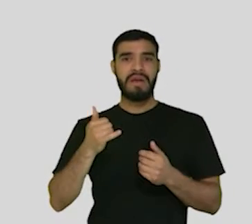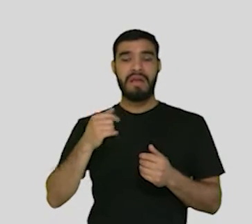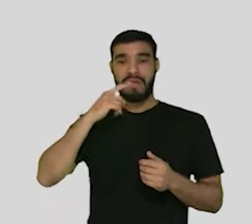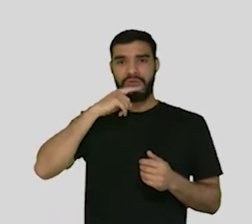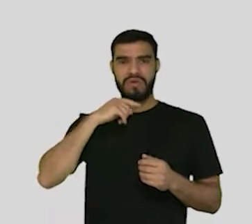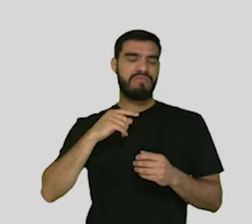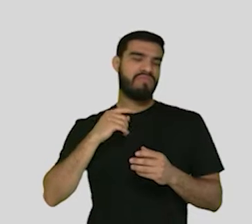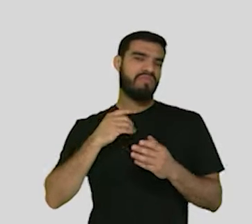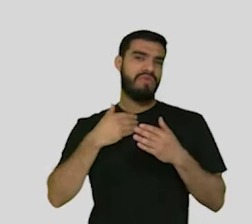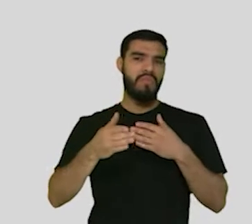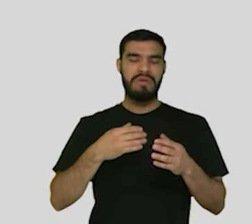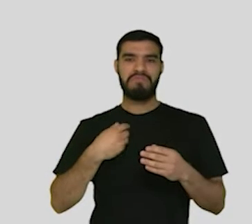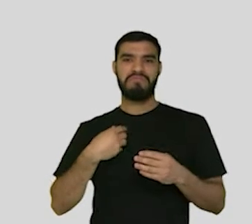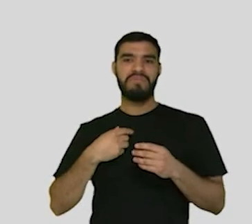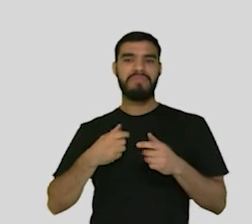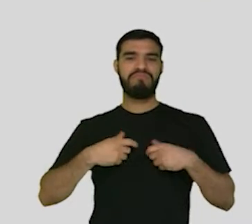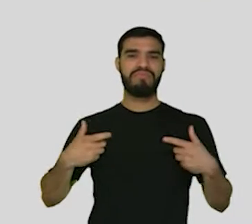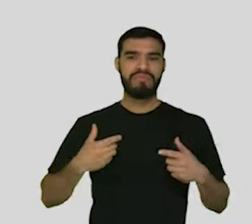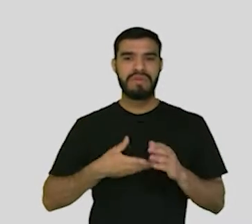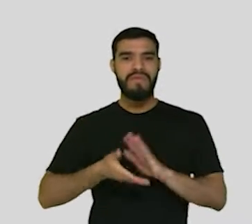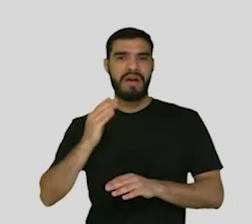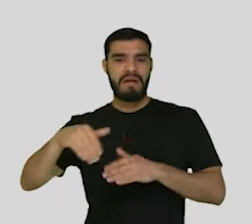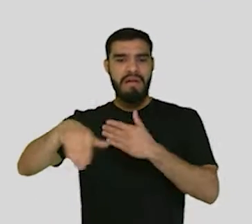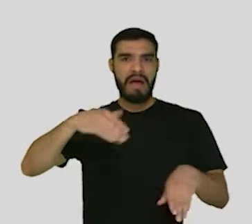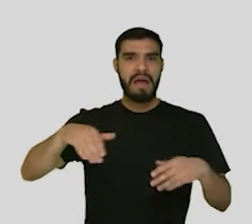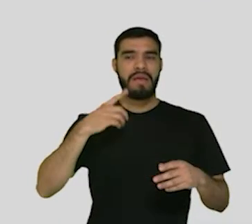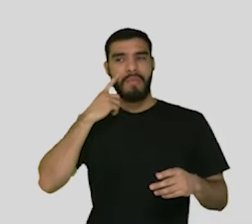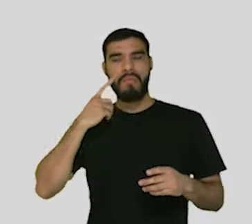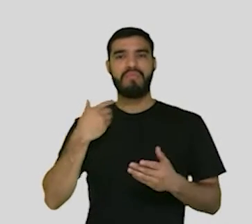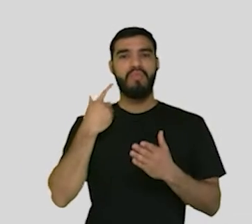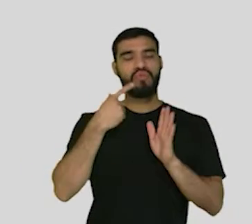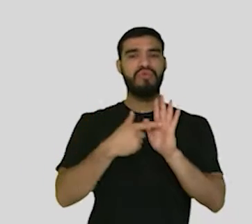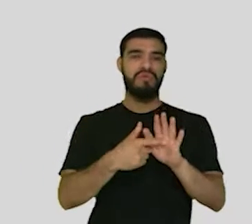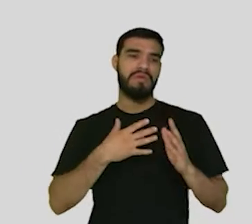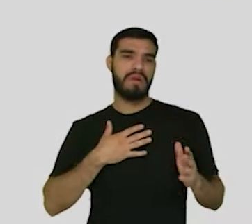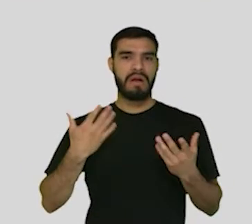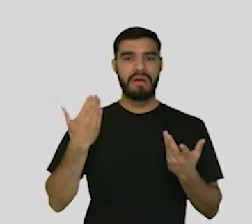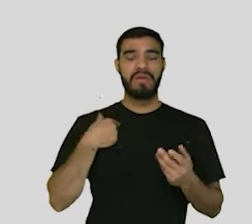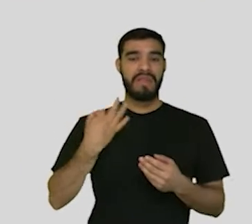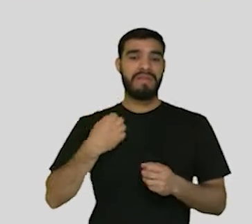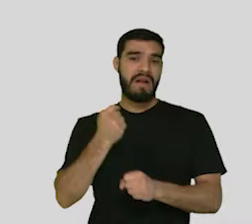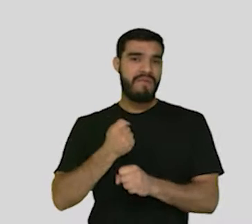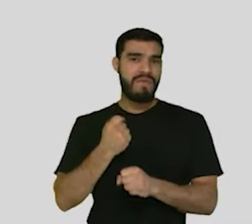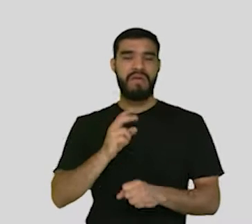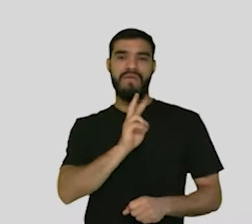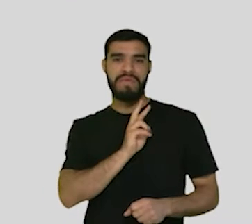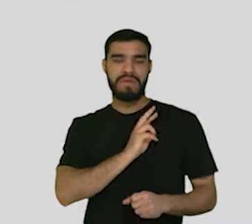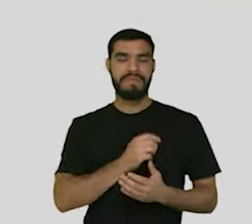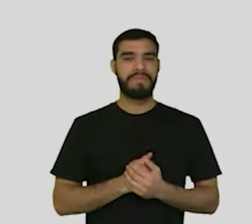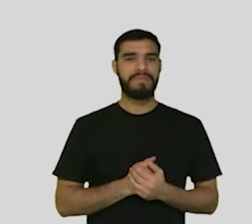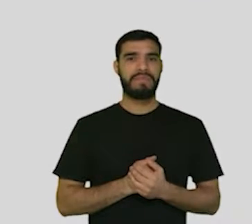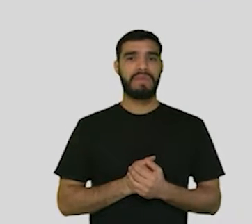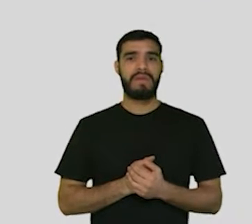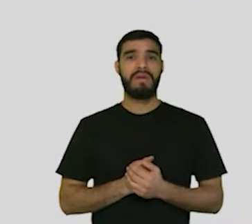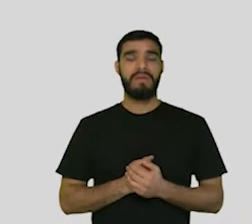personas trans o se o cape calle pe o güero sapucay o se y